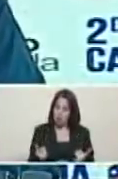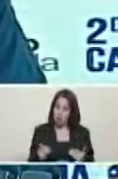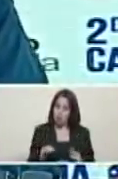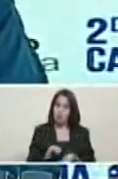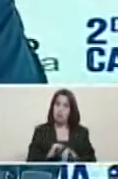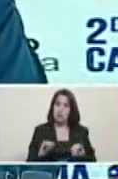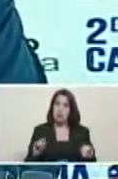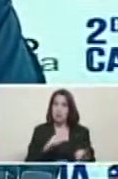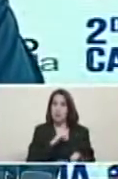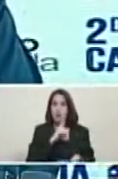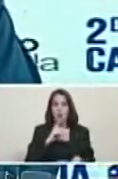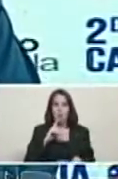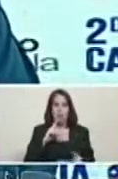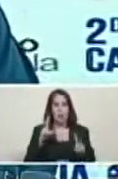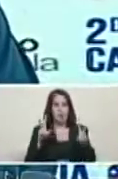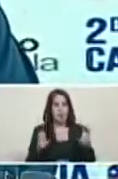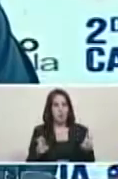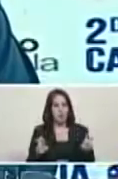llegó el nombre.